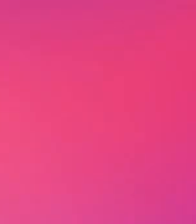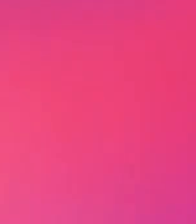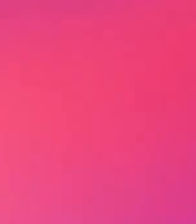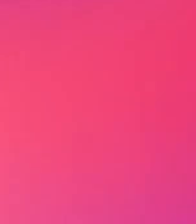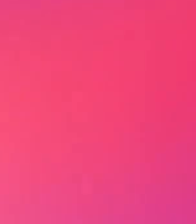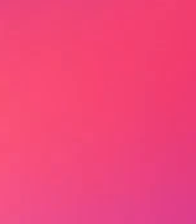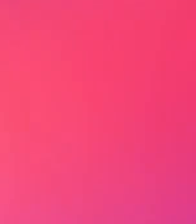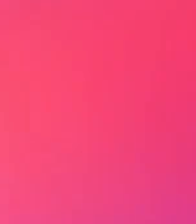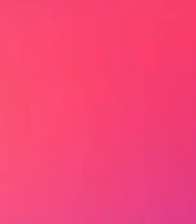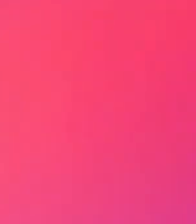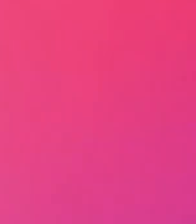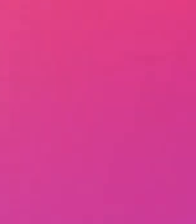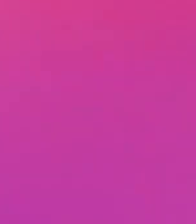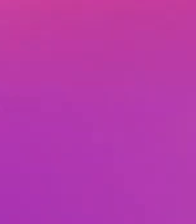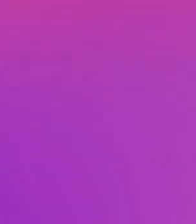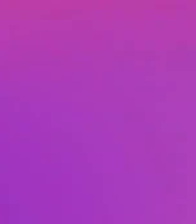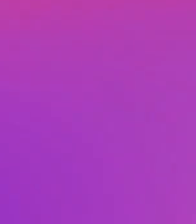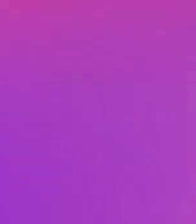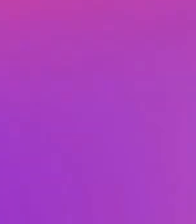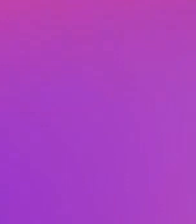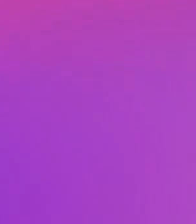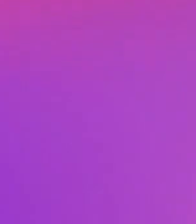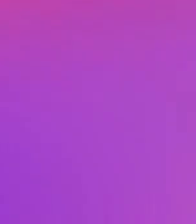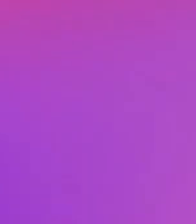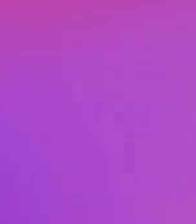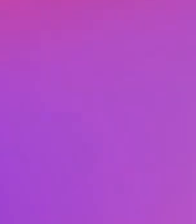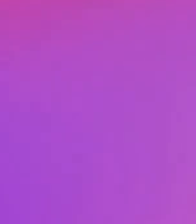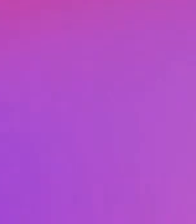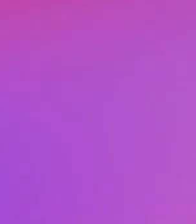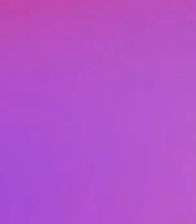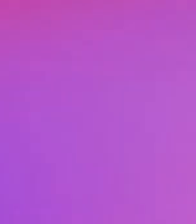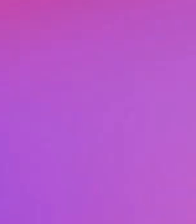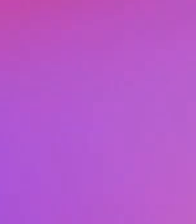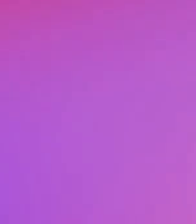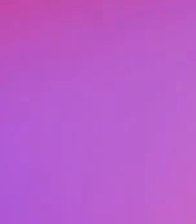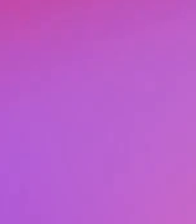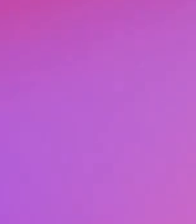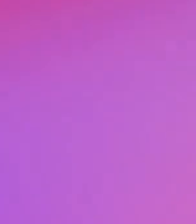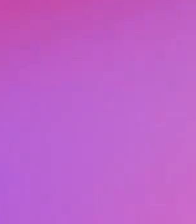conalitec.cep.gov.mx. Y recuerda que también cuentas con el sitio